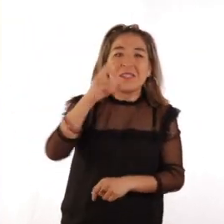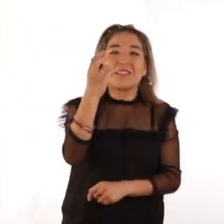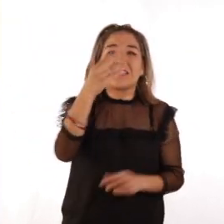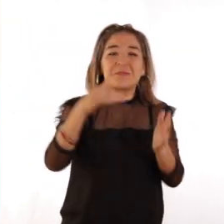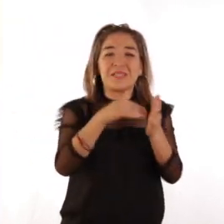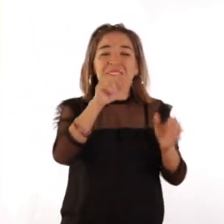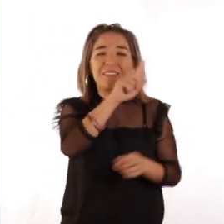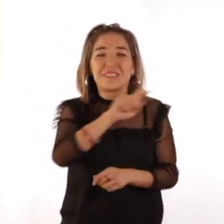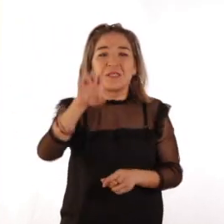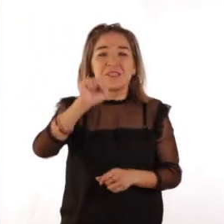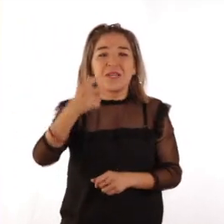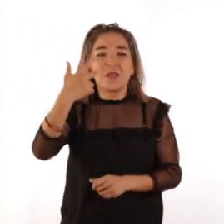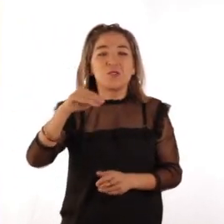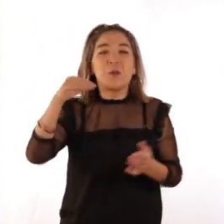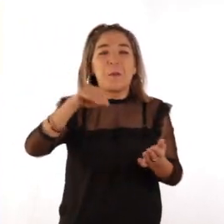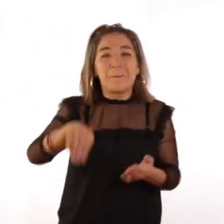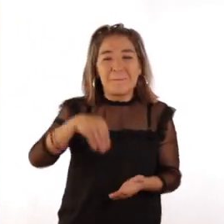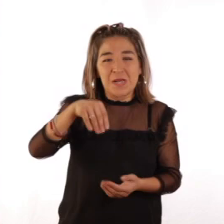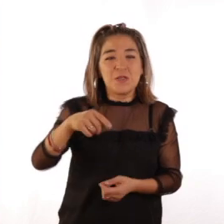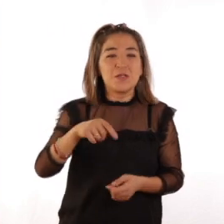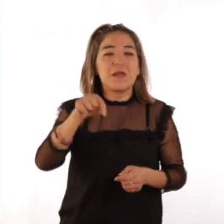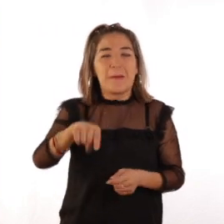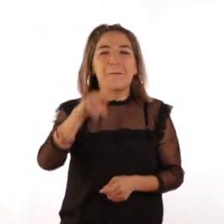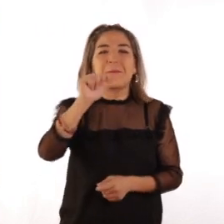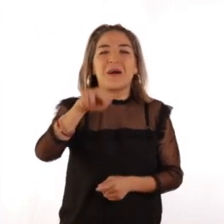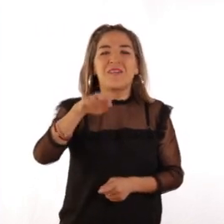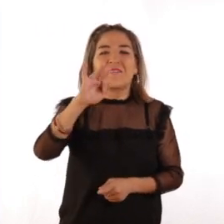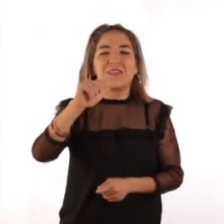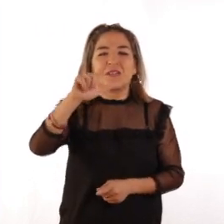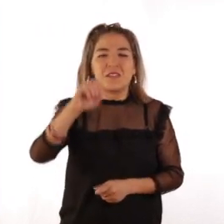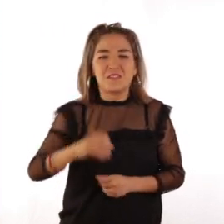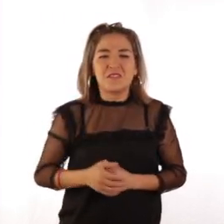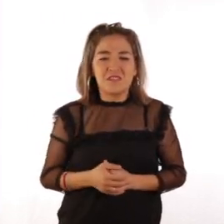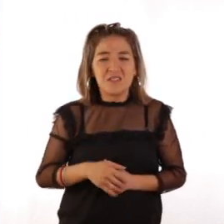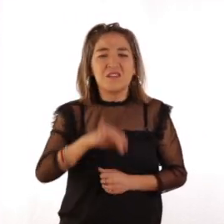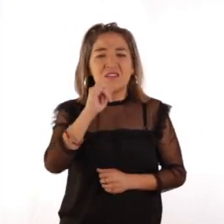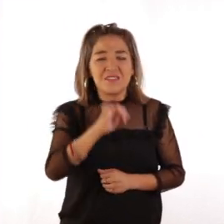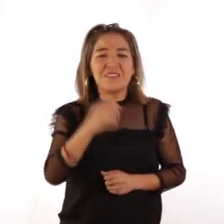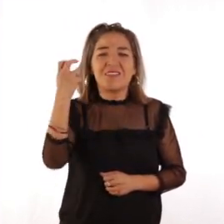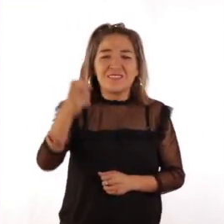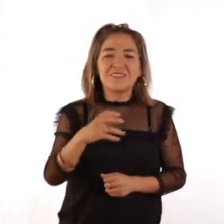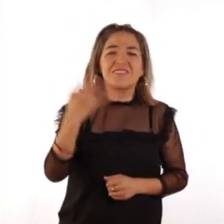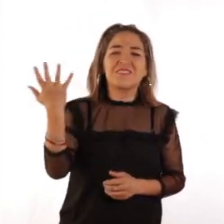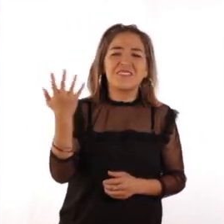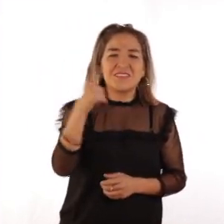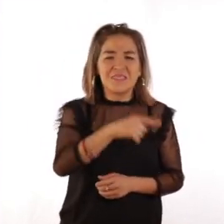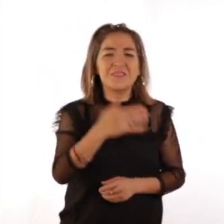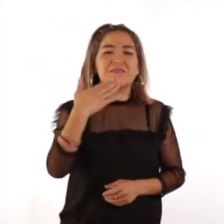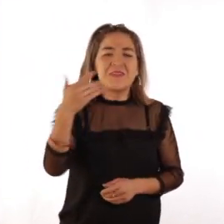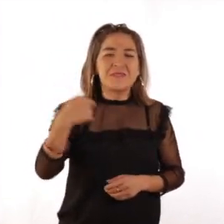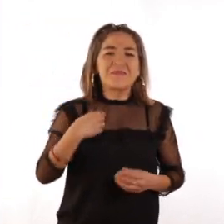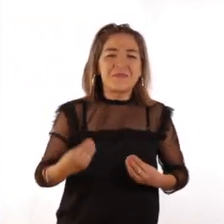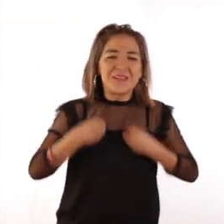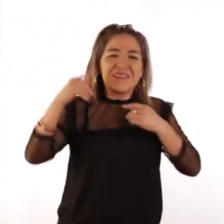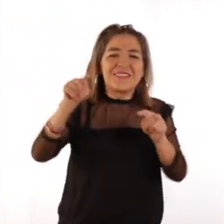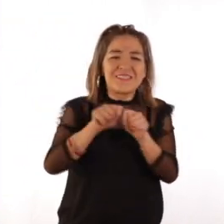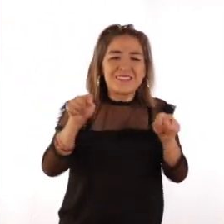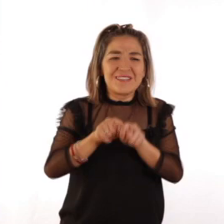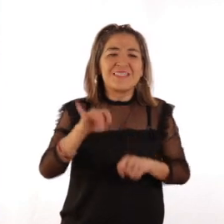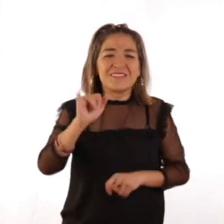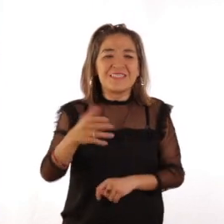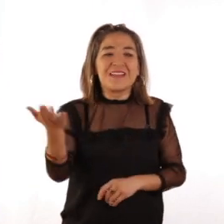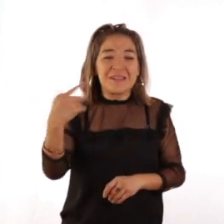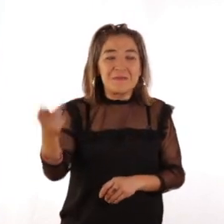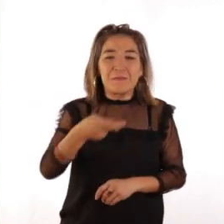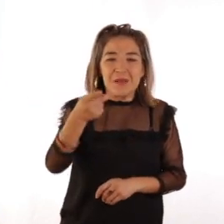altitud de 3.168 metros sobre el nivel del mar. Pánfilo. Ay, así se llama un tío. Ahí en Hermosillo es súper